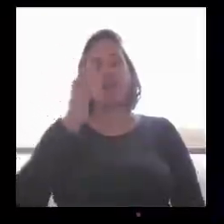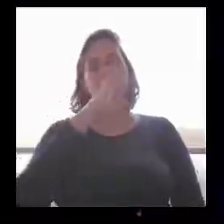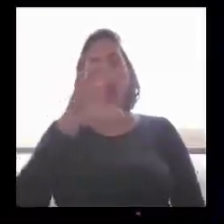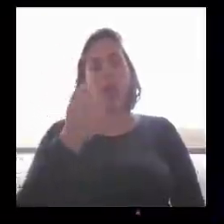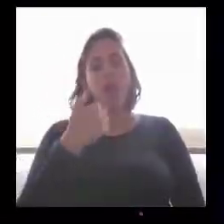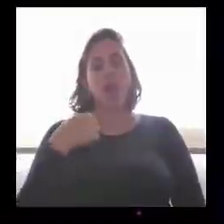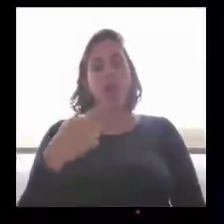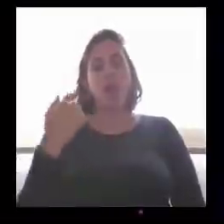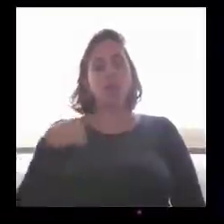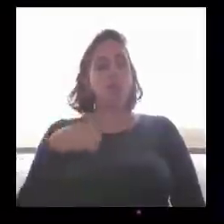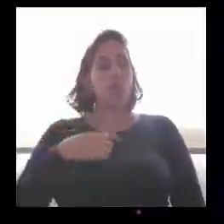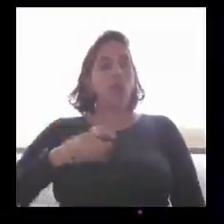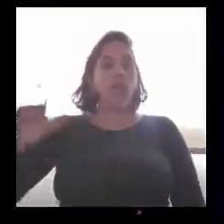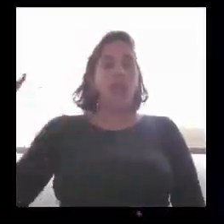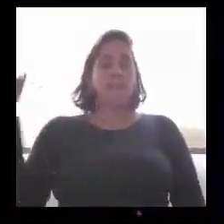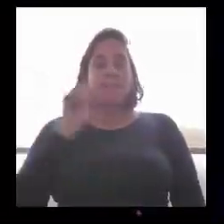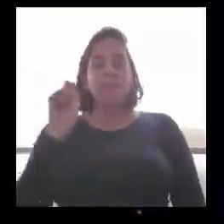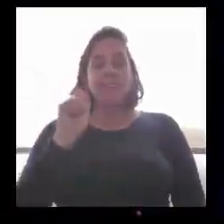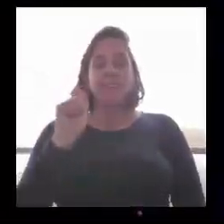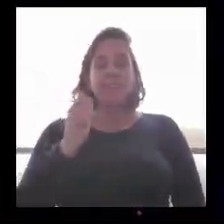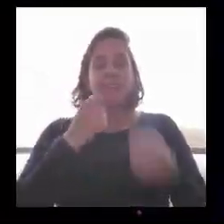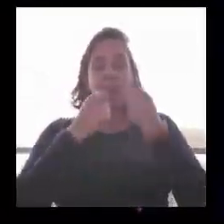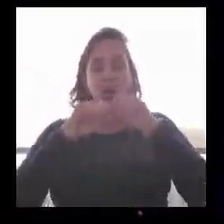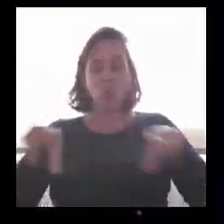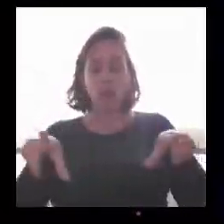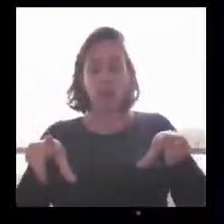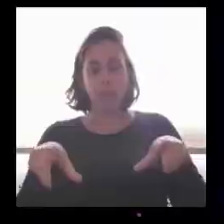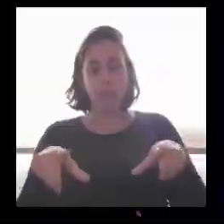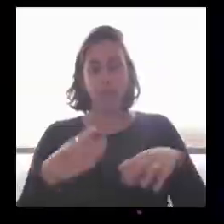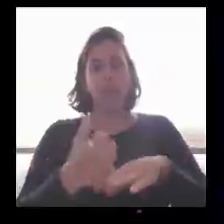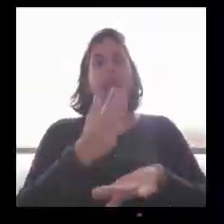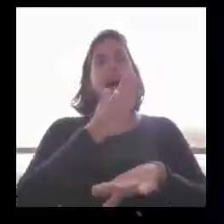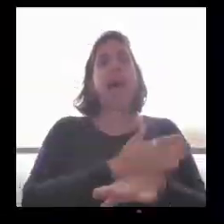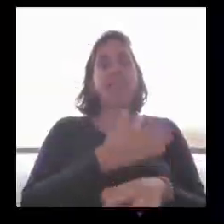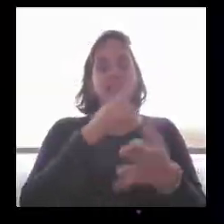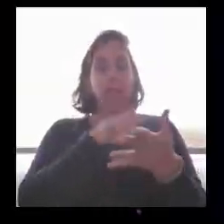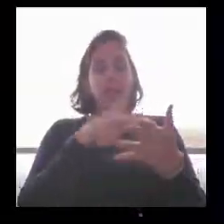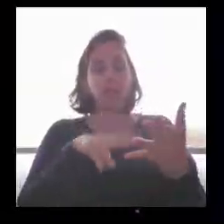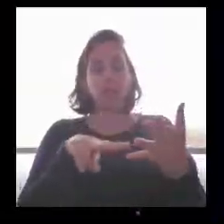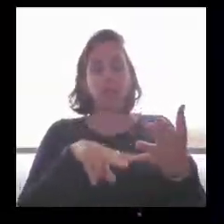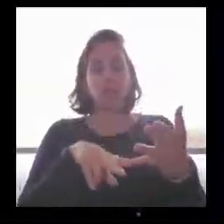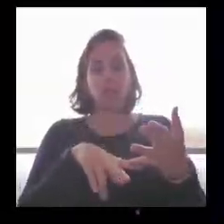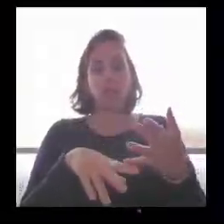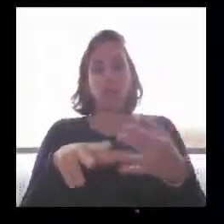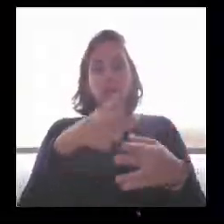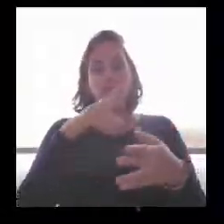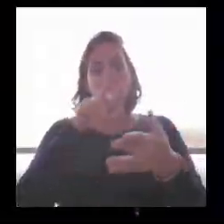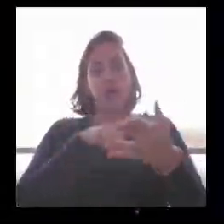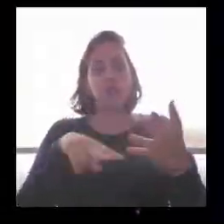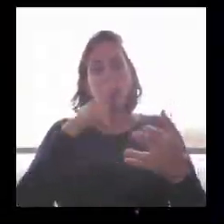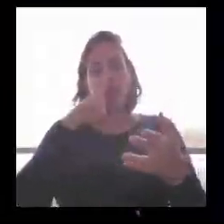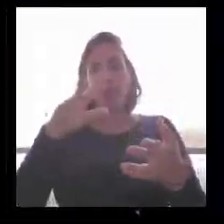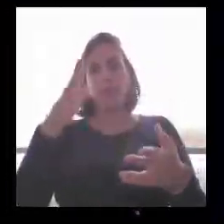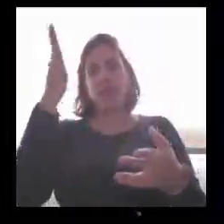en la emergencia del lenguaje, ¿no? Antes incluso de la lectura. La lectura, 3.000 años, lenguaje, millones de